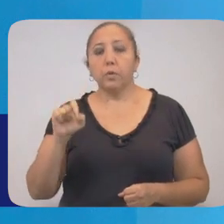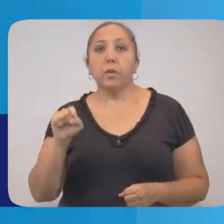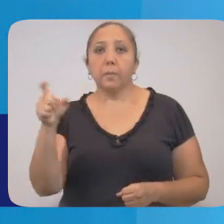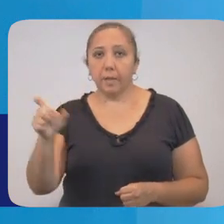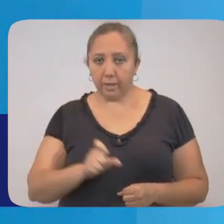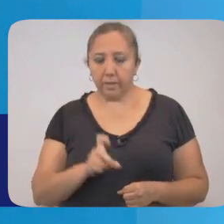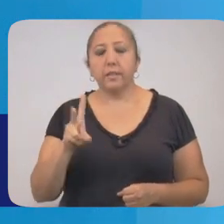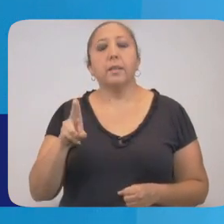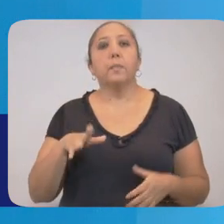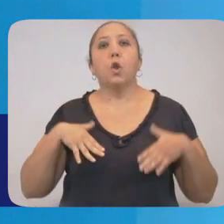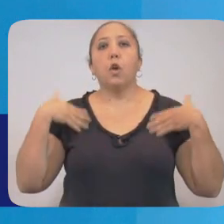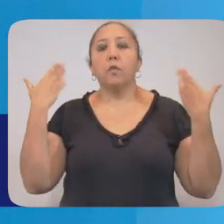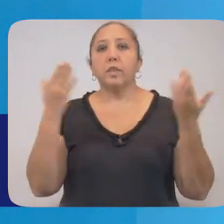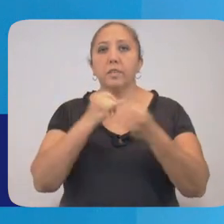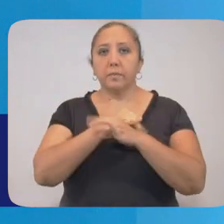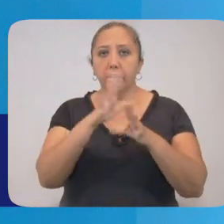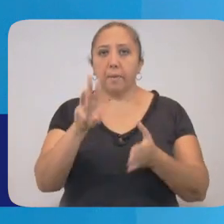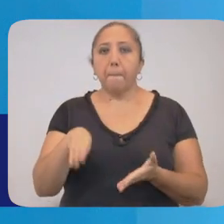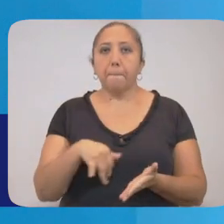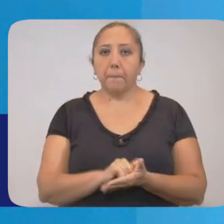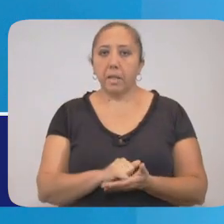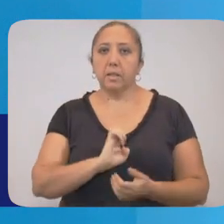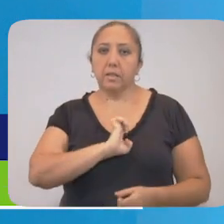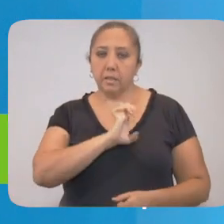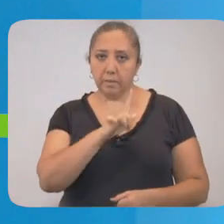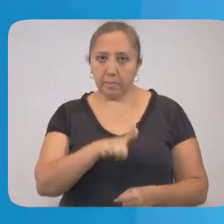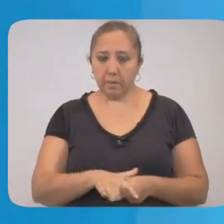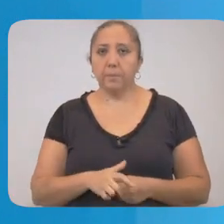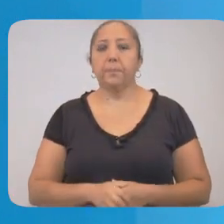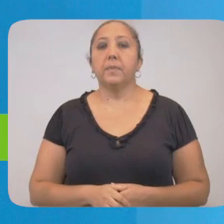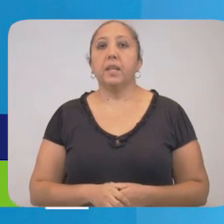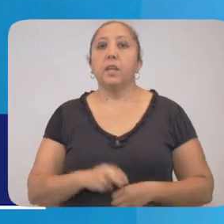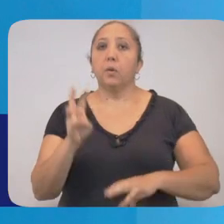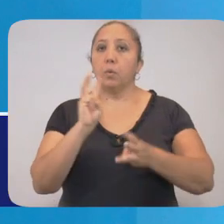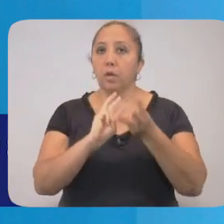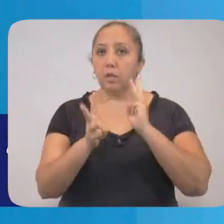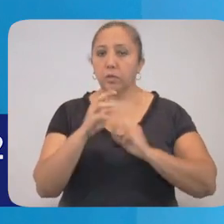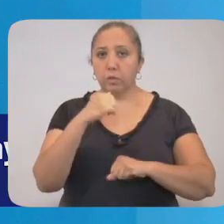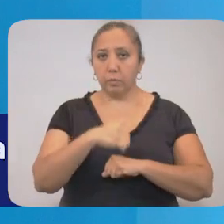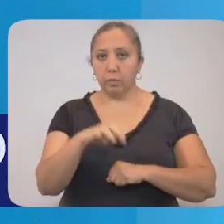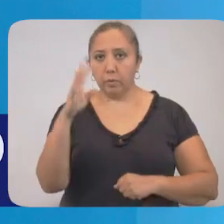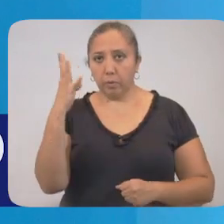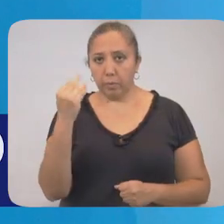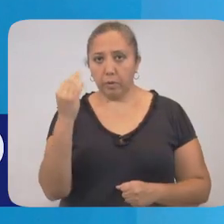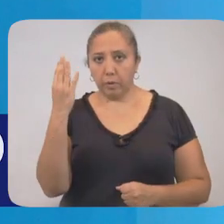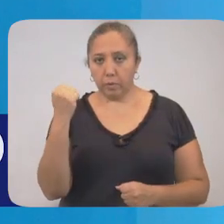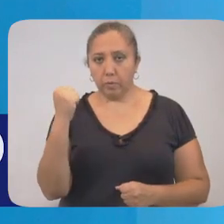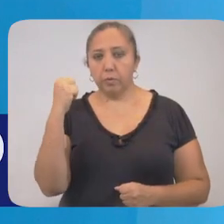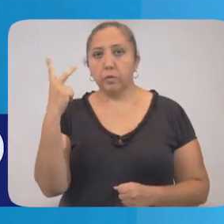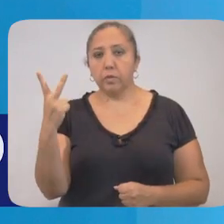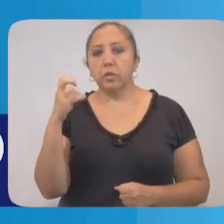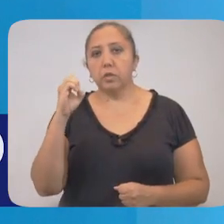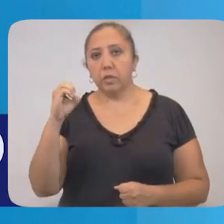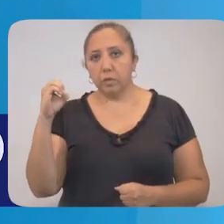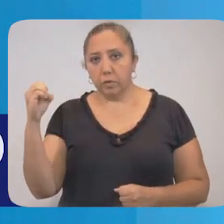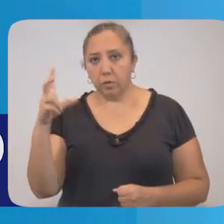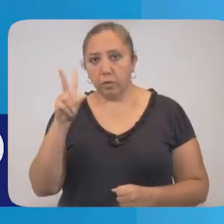coronavirus.yucatan.gov.mx también ofrece información en maya y en español. El chat de WhatsApp en el número